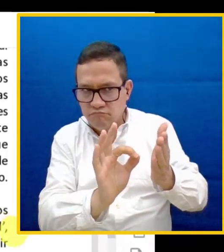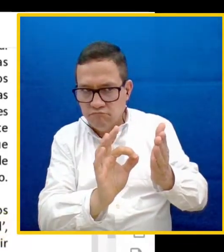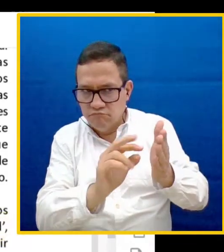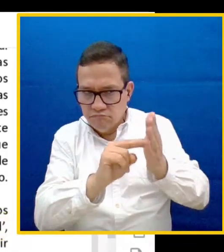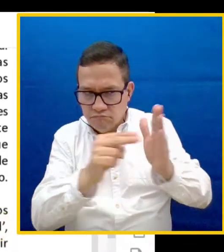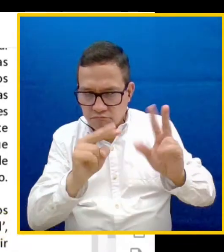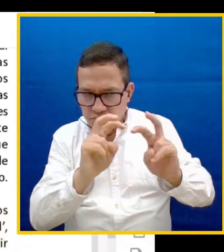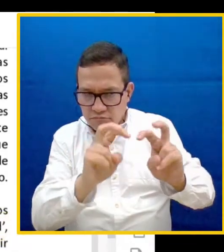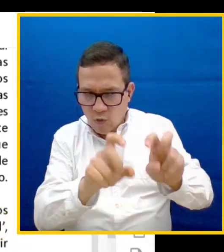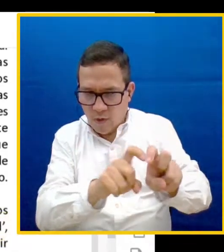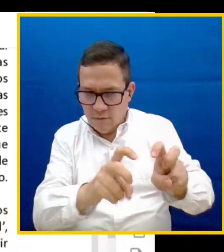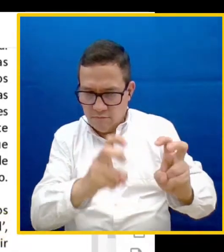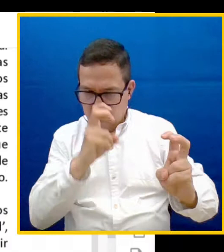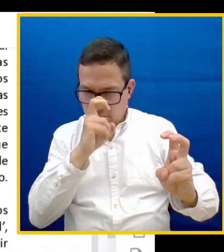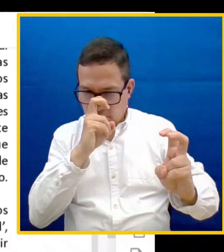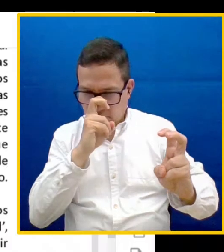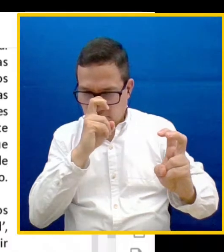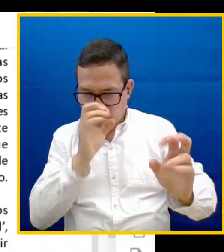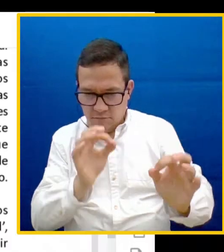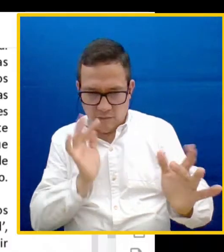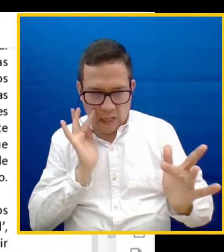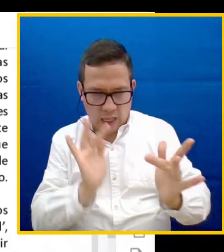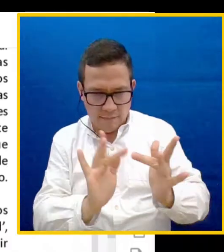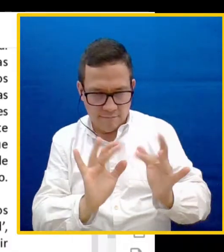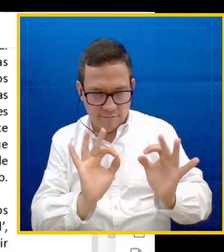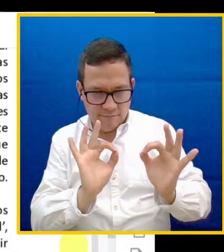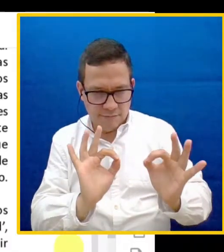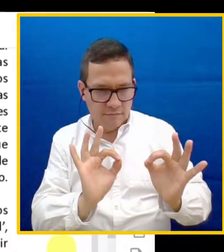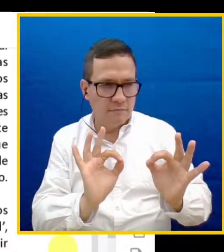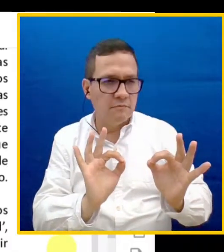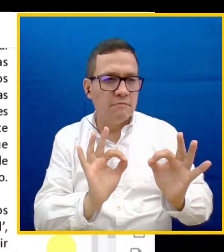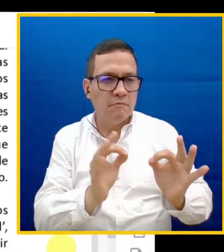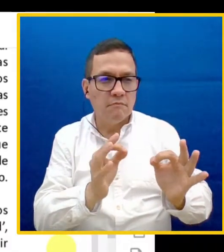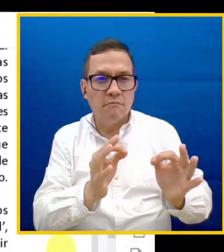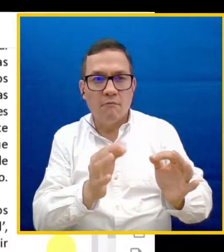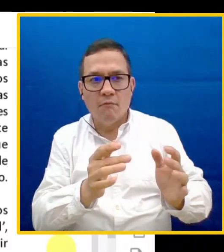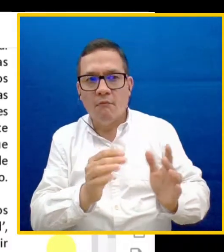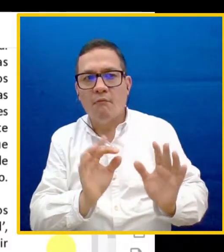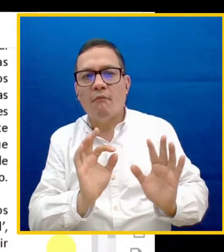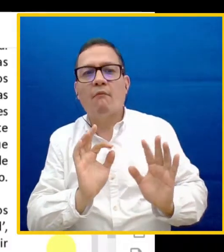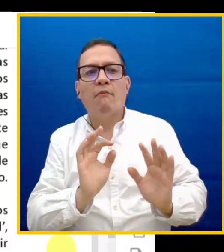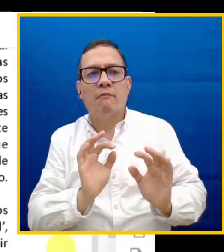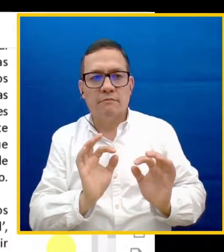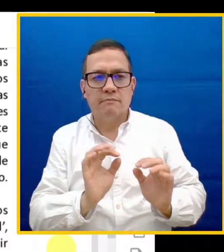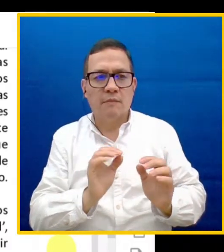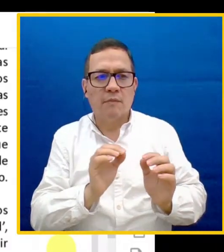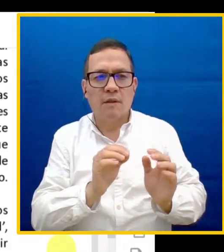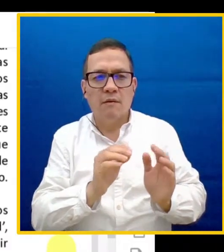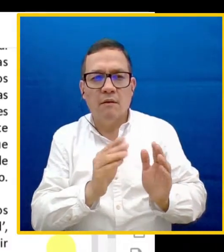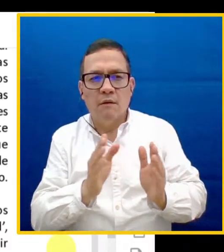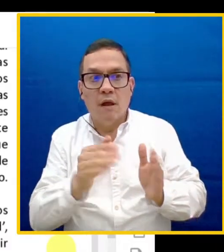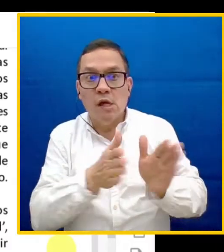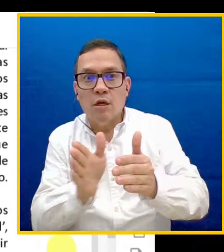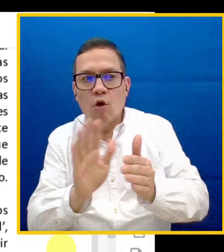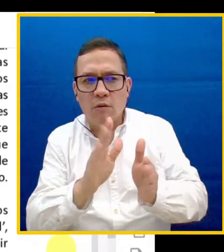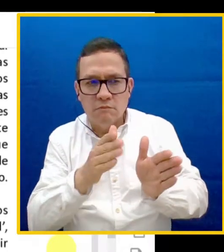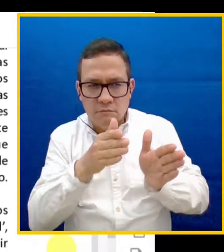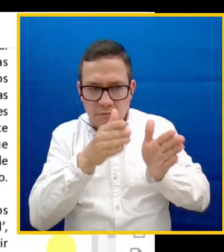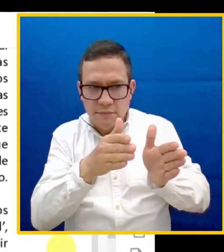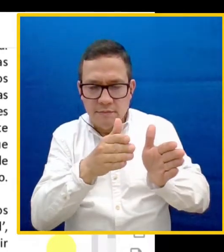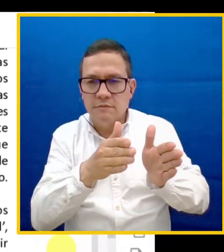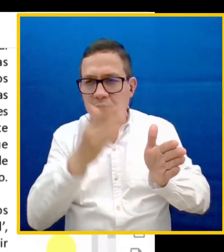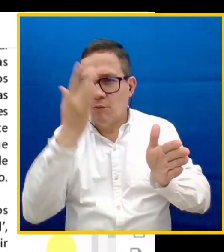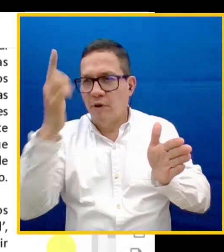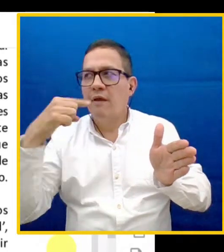rigurosidad, precisión, exactitud, porque parece existir cierto consenso social al